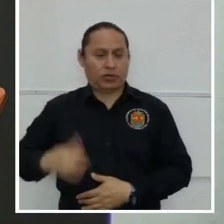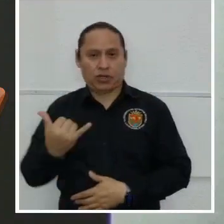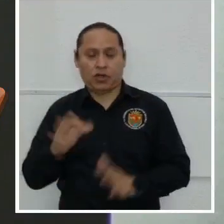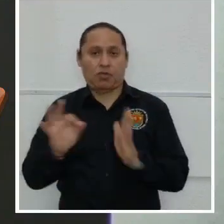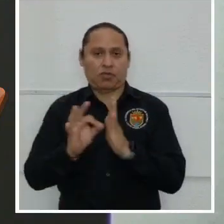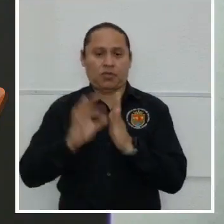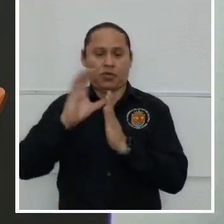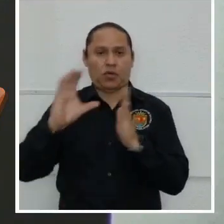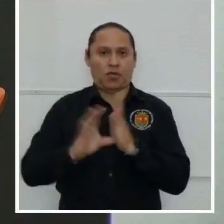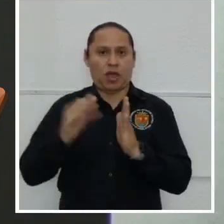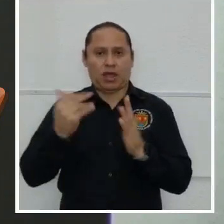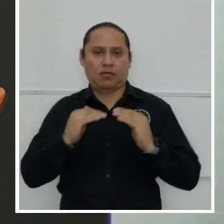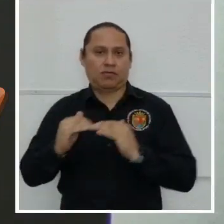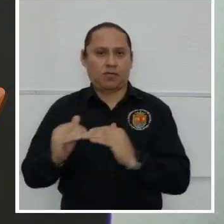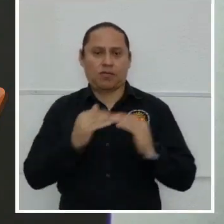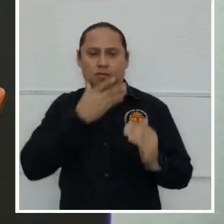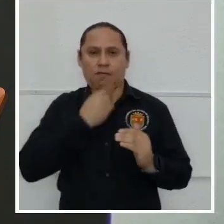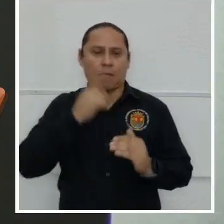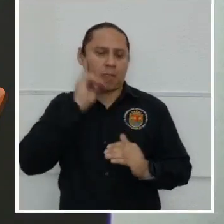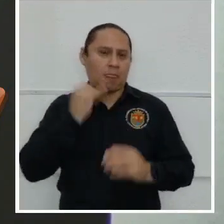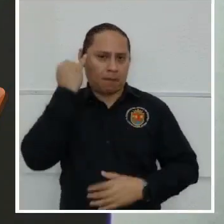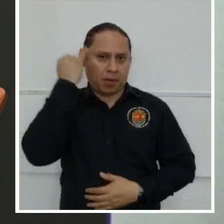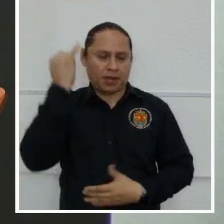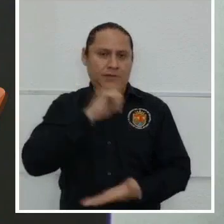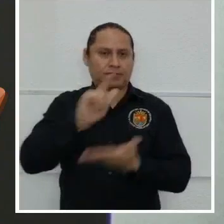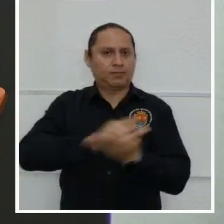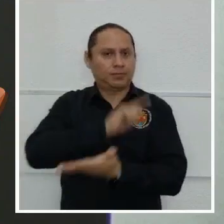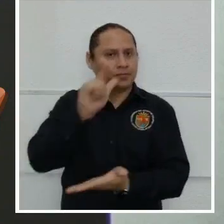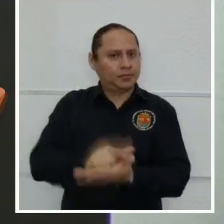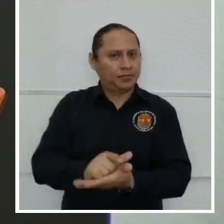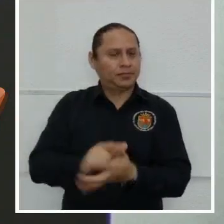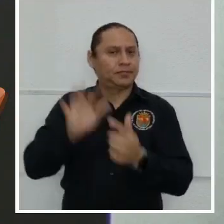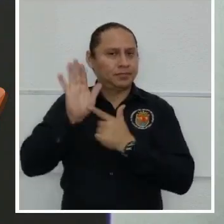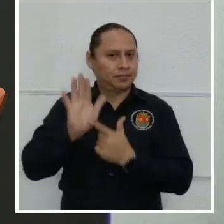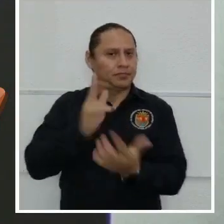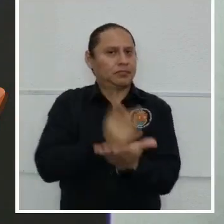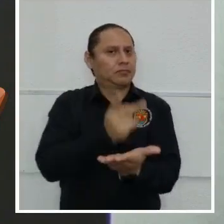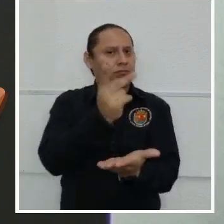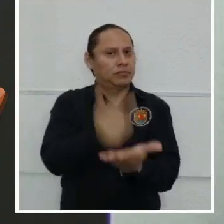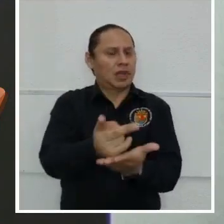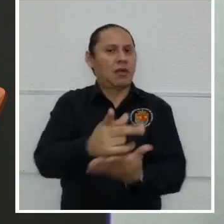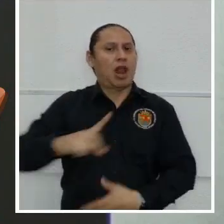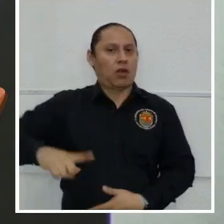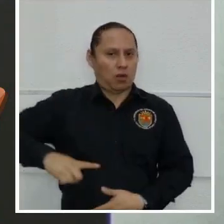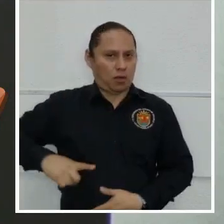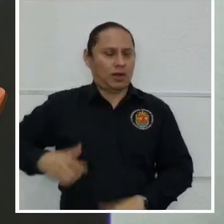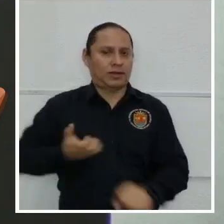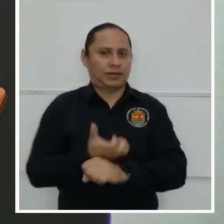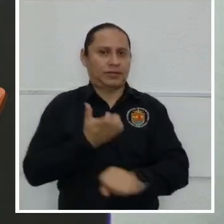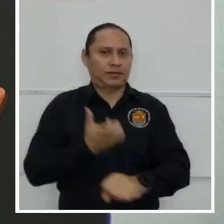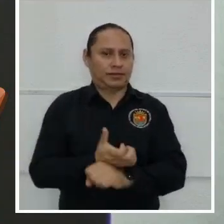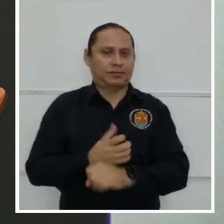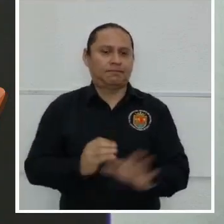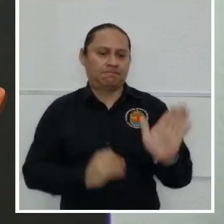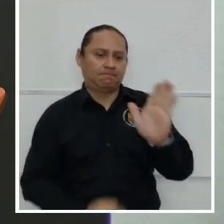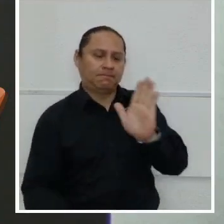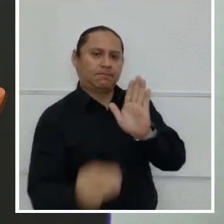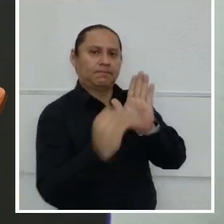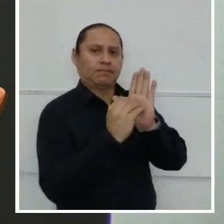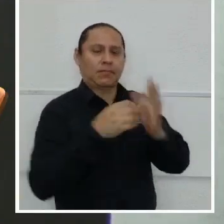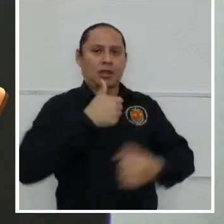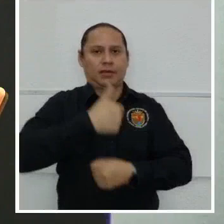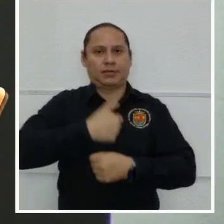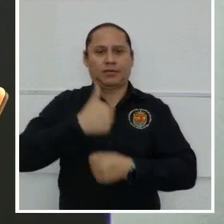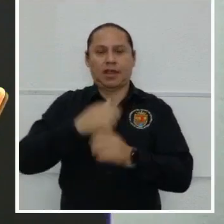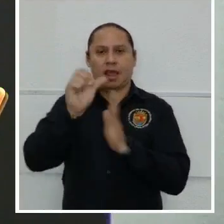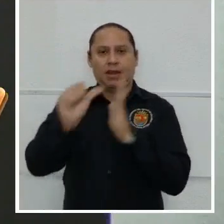Constitucionales y de Igualdad de Género de la iniciativa de decreto propuesta por el Ejecutivo del Estado adiciona la fracción